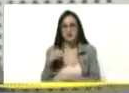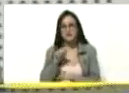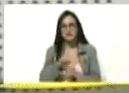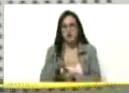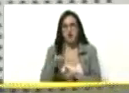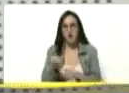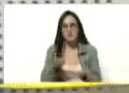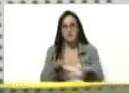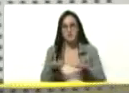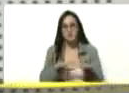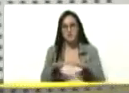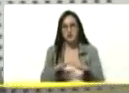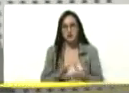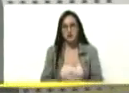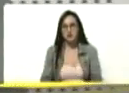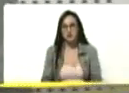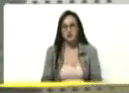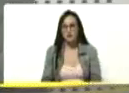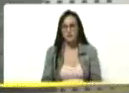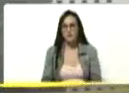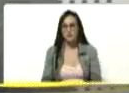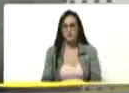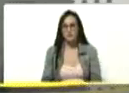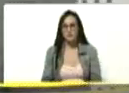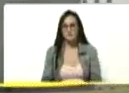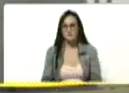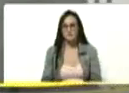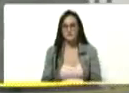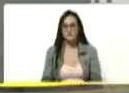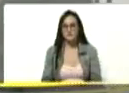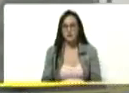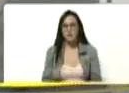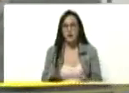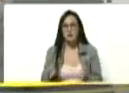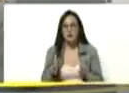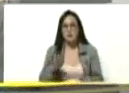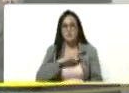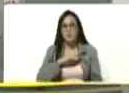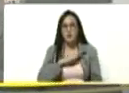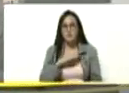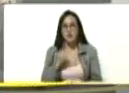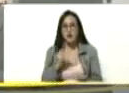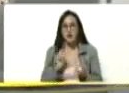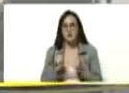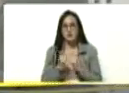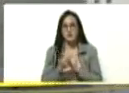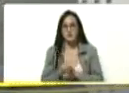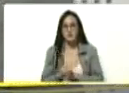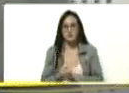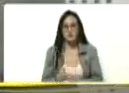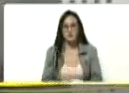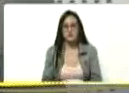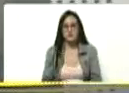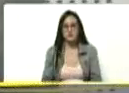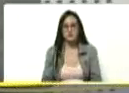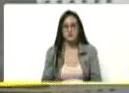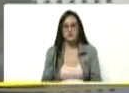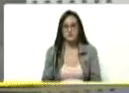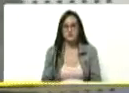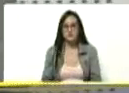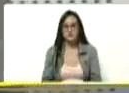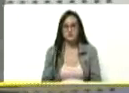este movimiento, towards self-actualization. Para lograr la propia actualización and self-sufficiency y